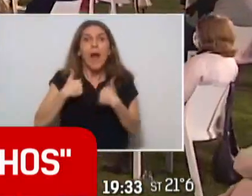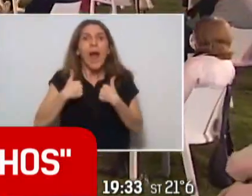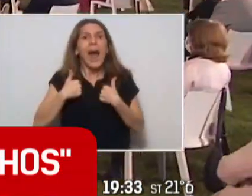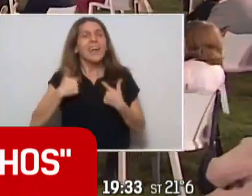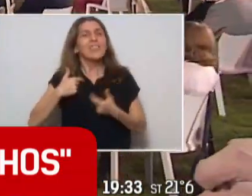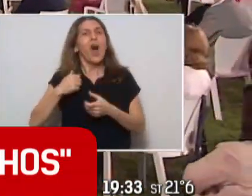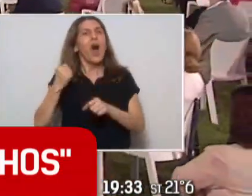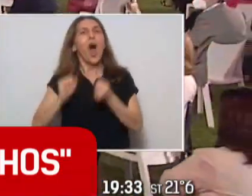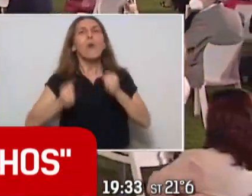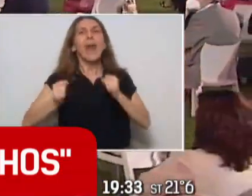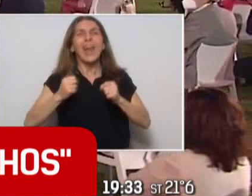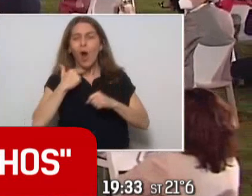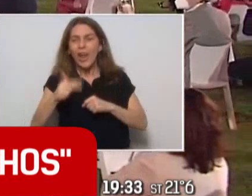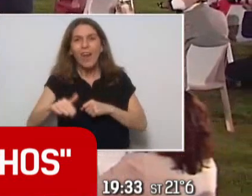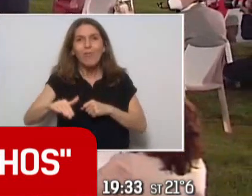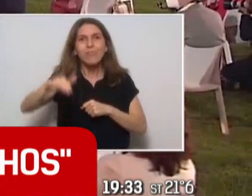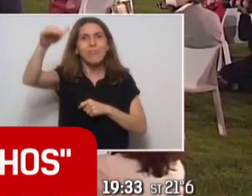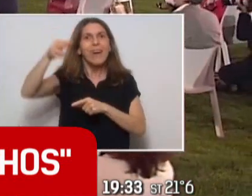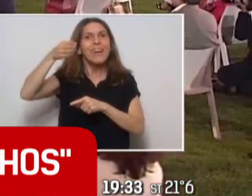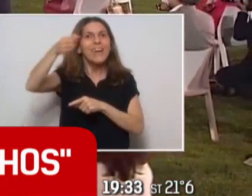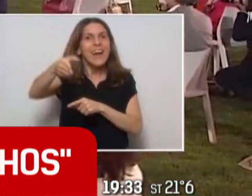posible porque Perón lo hizo posible.